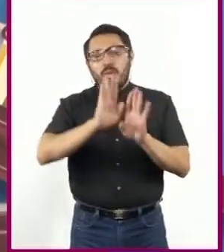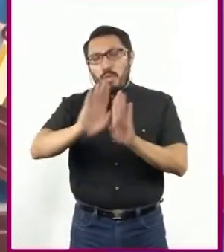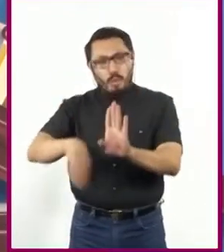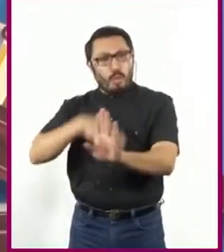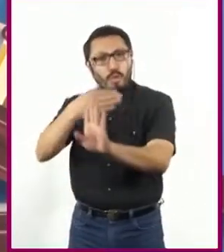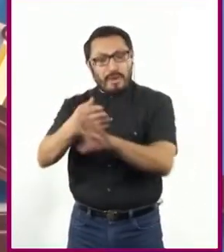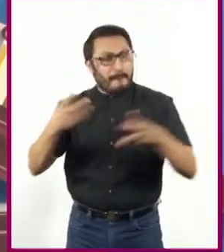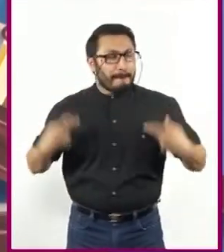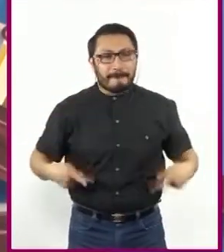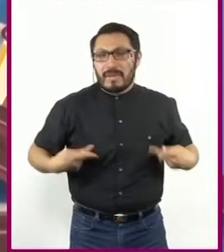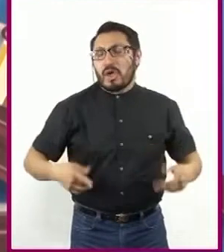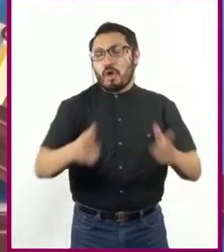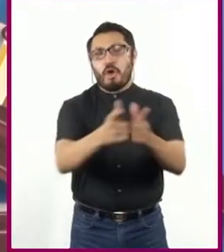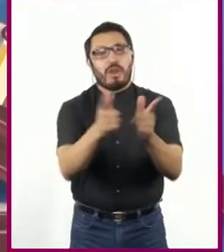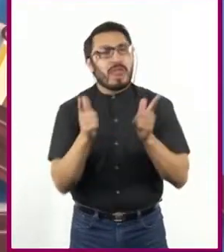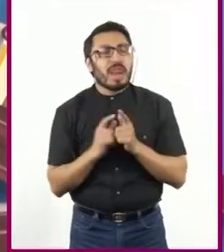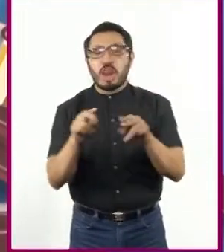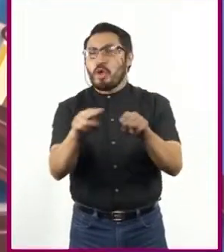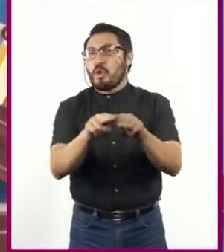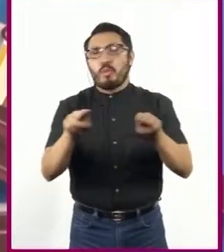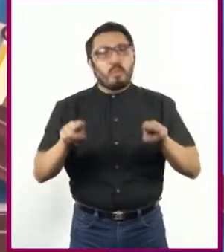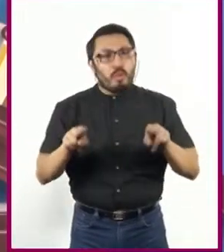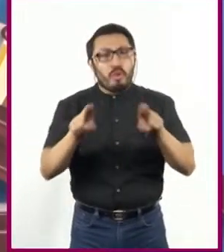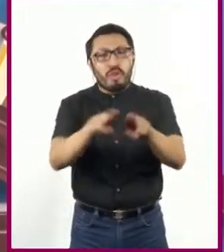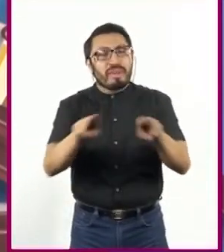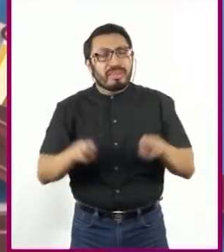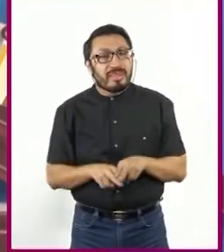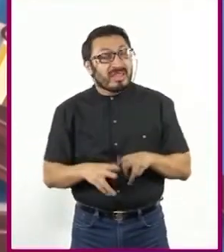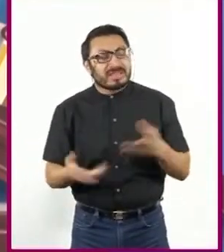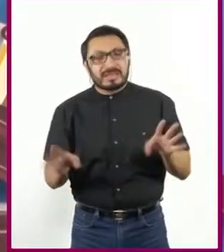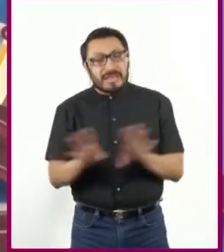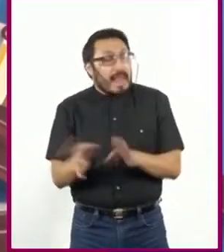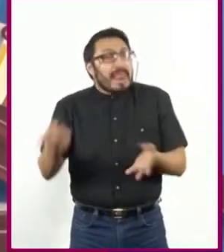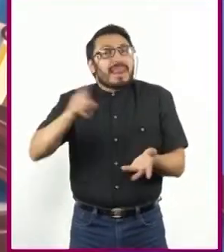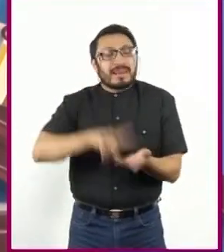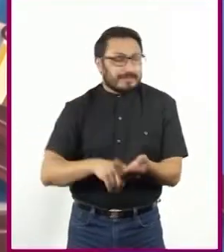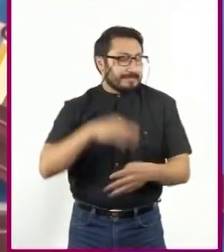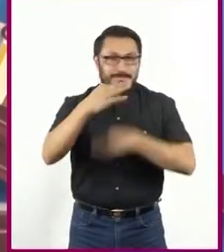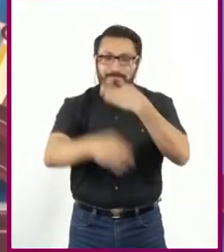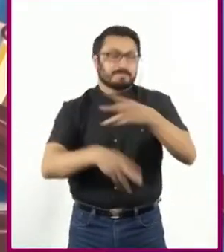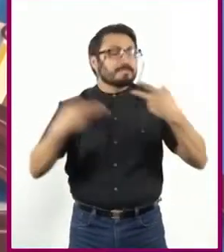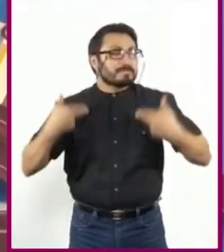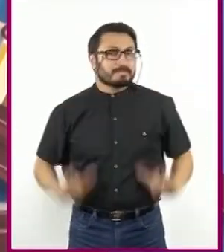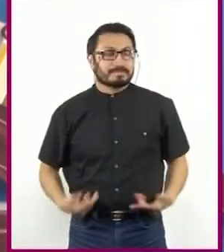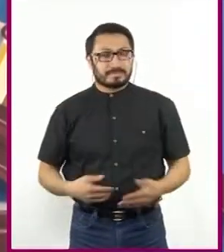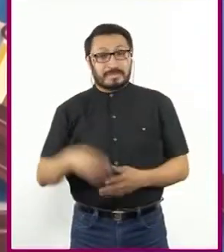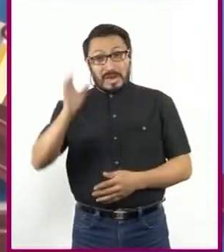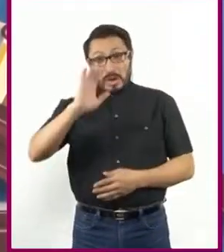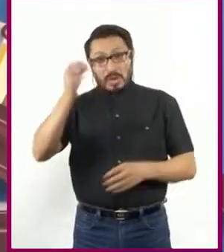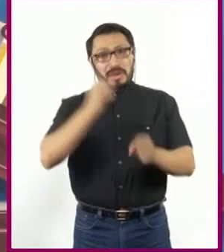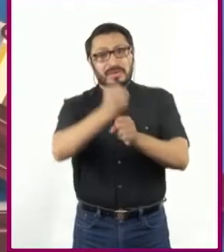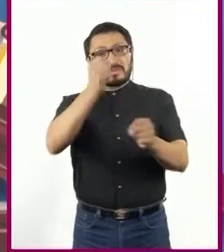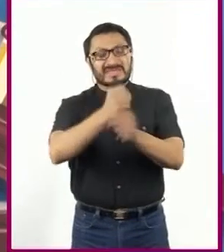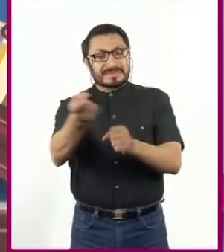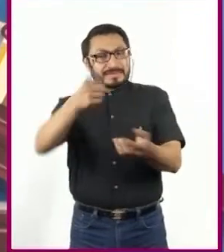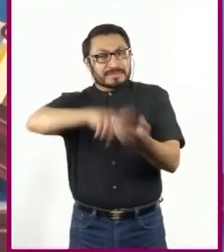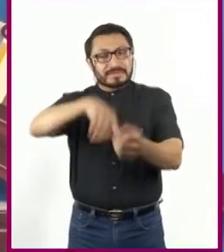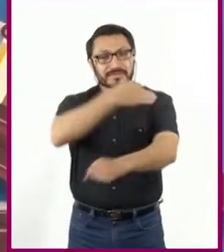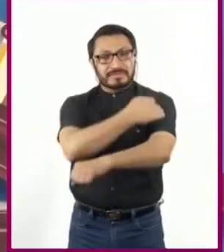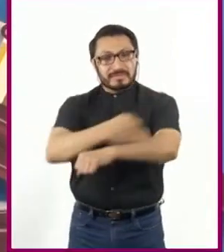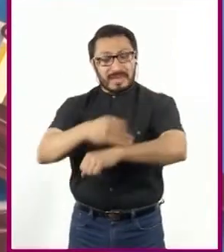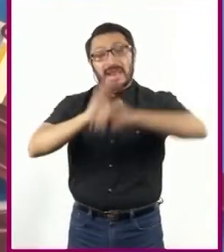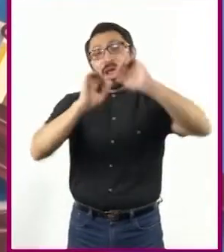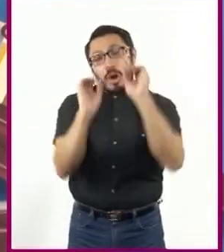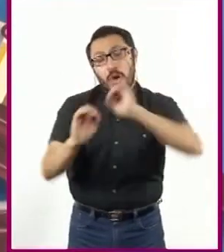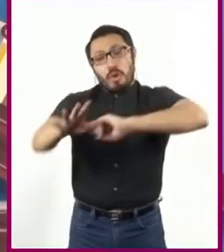personas, grupos, naciones que forman parte de la humanidad. Cuando hay violencia en las familias o en el